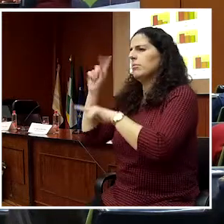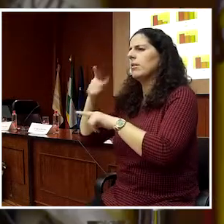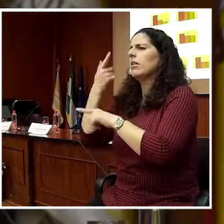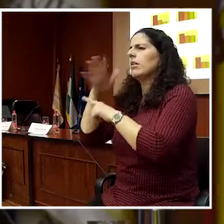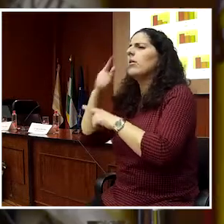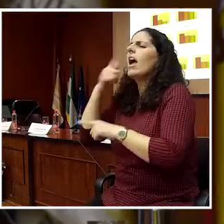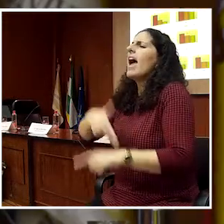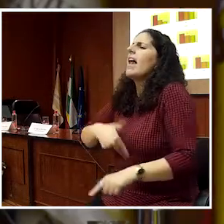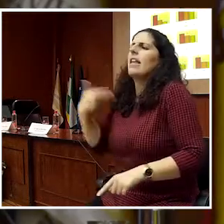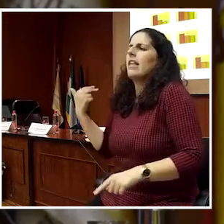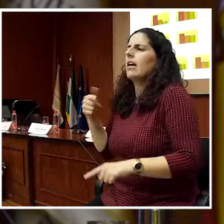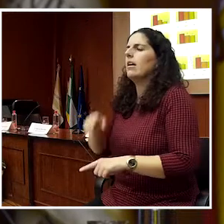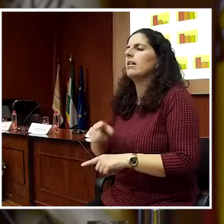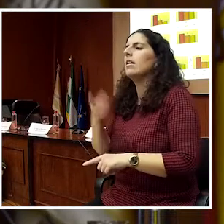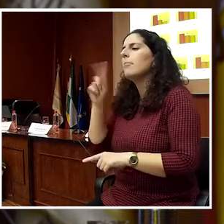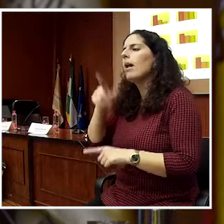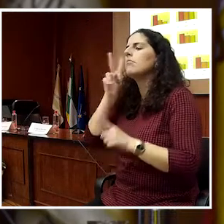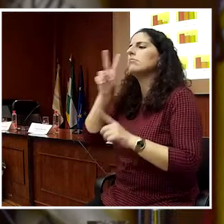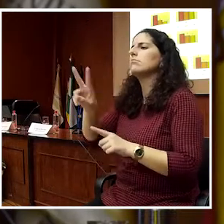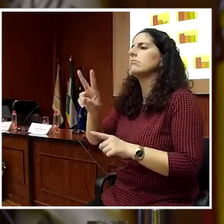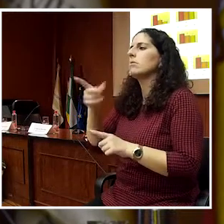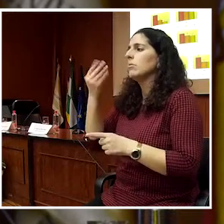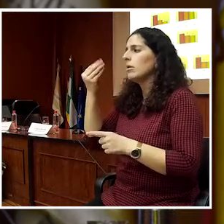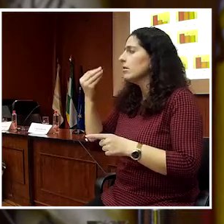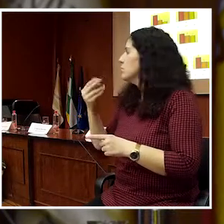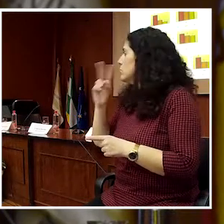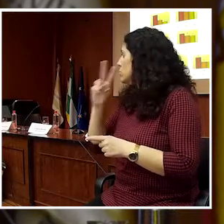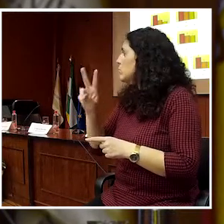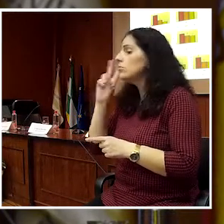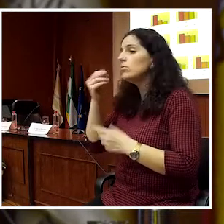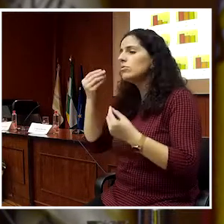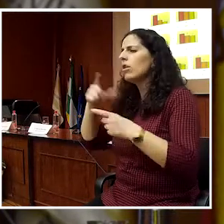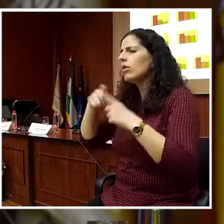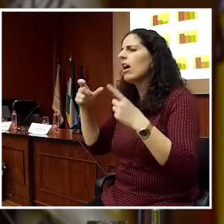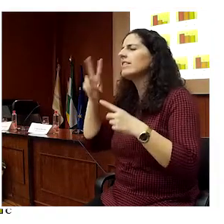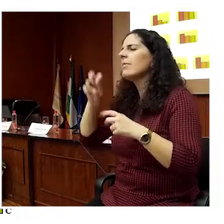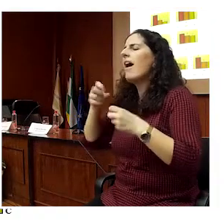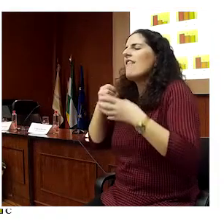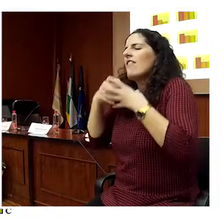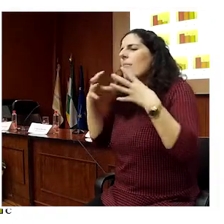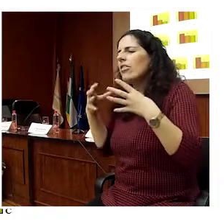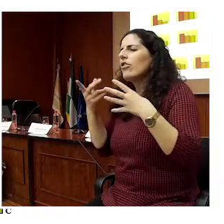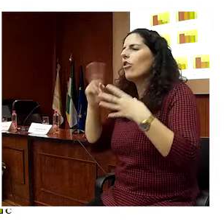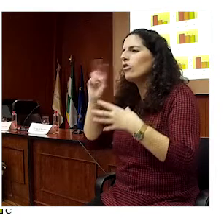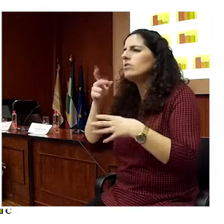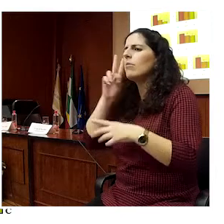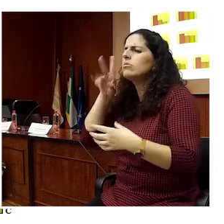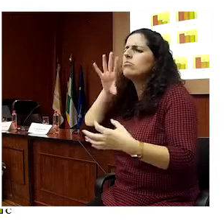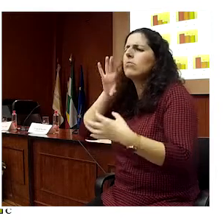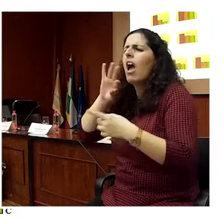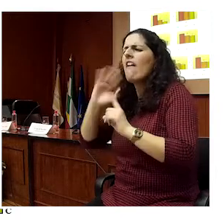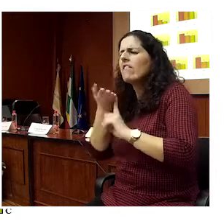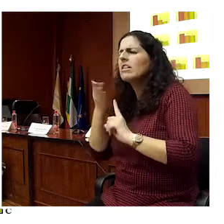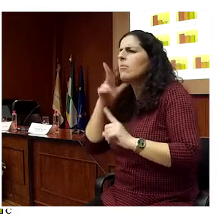también muy general para que veamos que hay un montón de factores inflamatorios que también se han visto